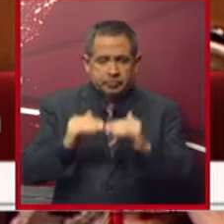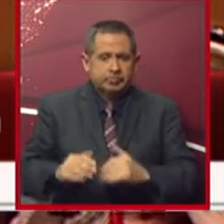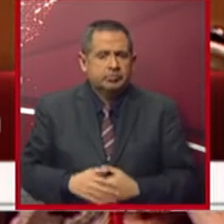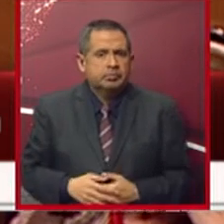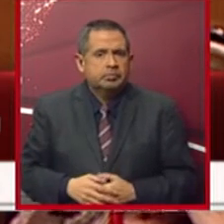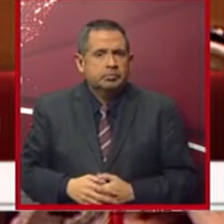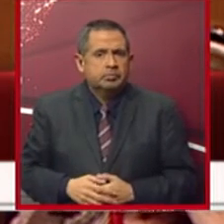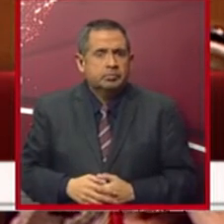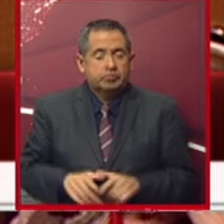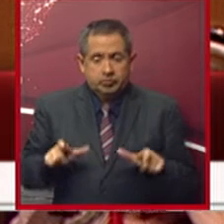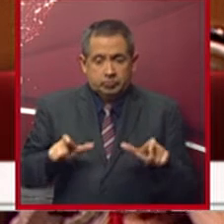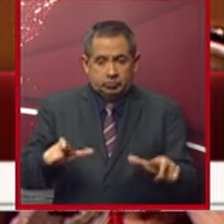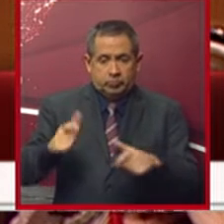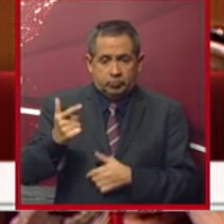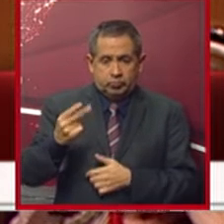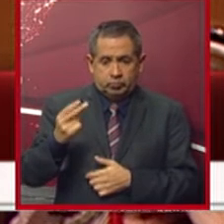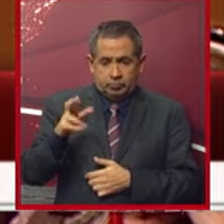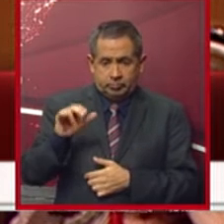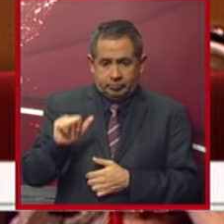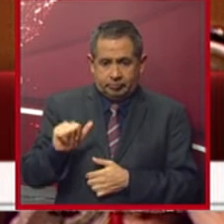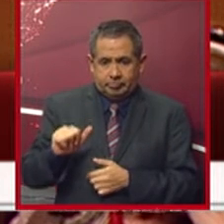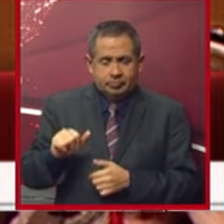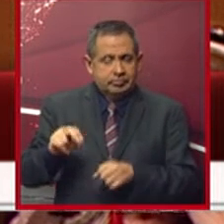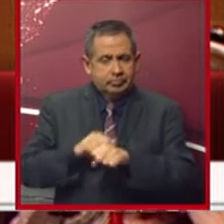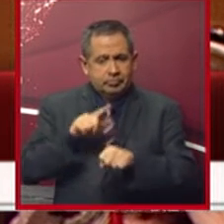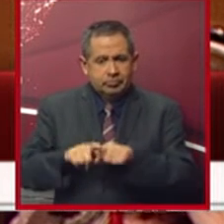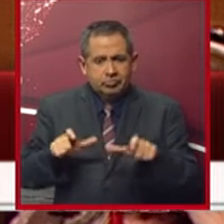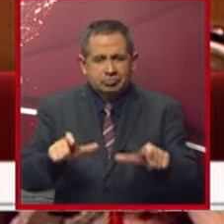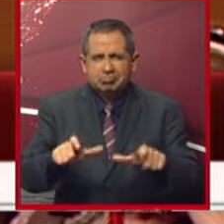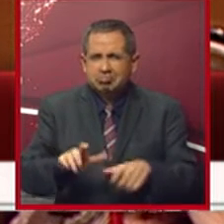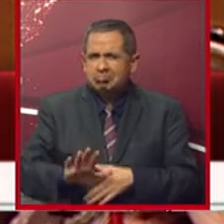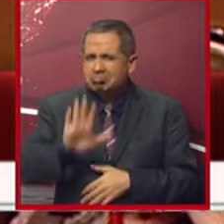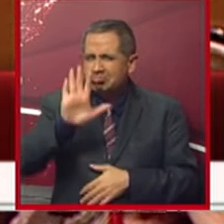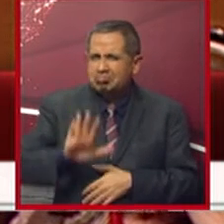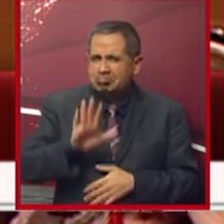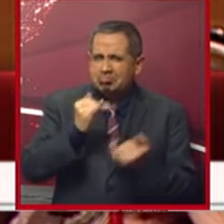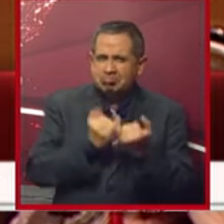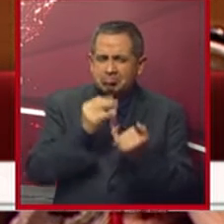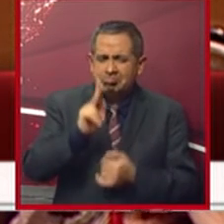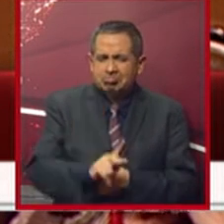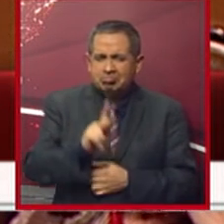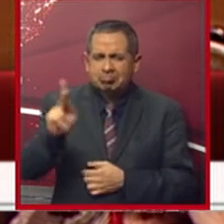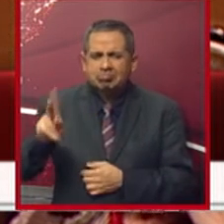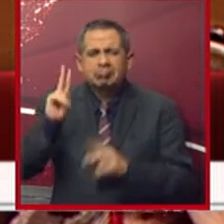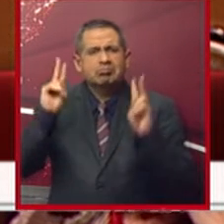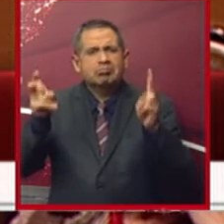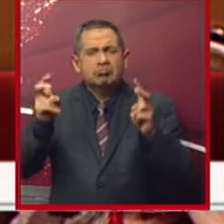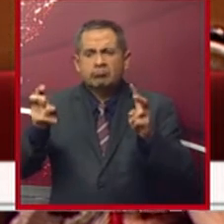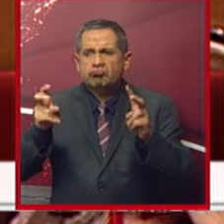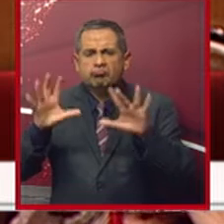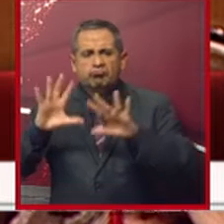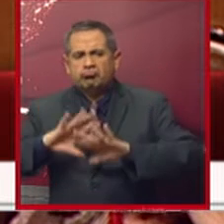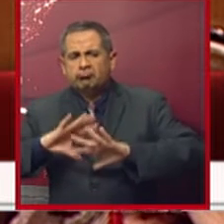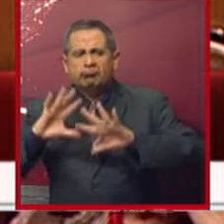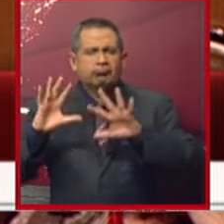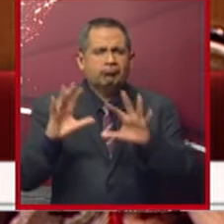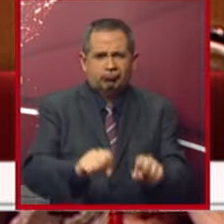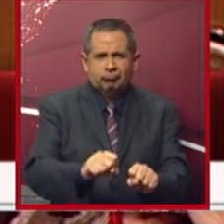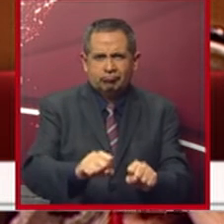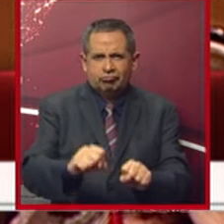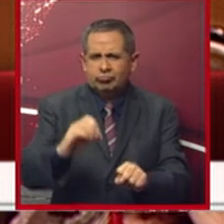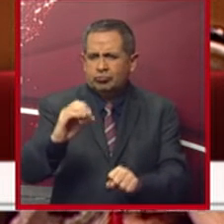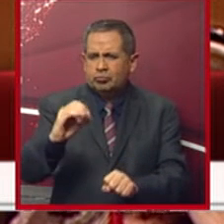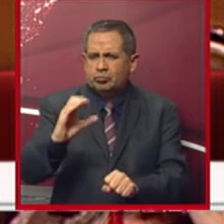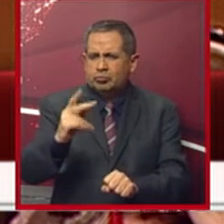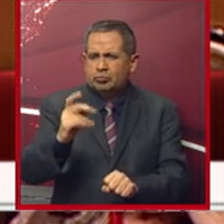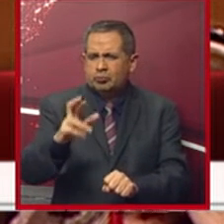Guardia Nacional, con lo que sabemos hasta este momento, se parece mucho más a un modelo que la teoría conoce como fuerza de ocupación, y no hay texto o